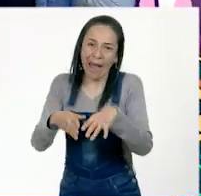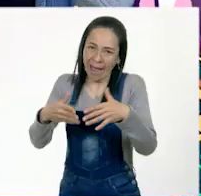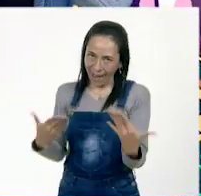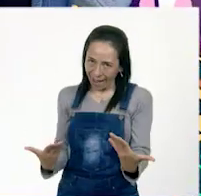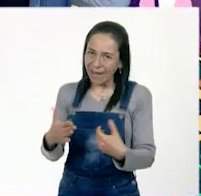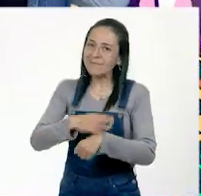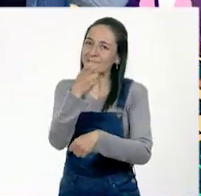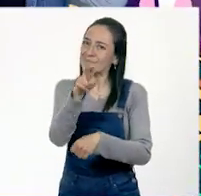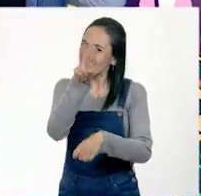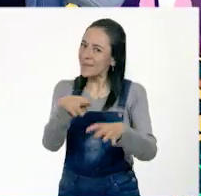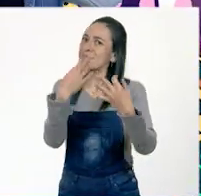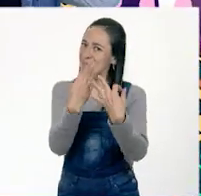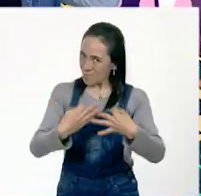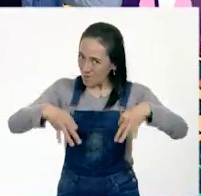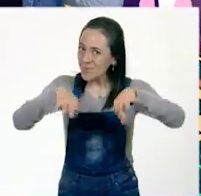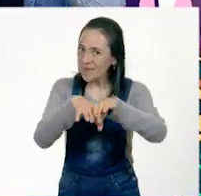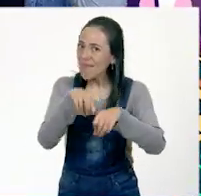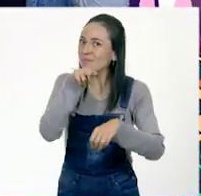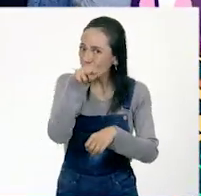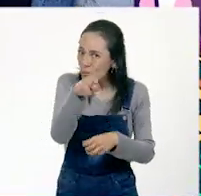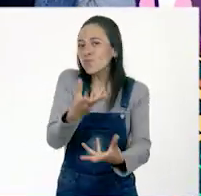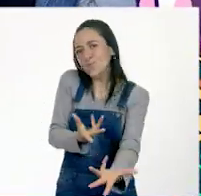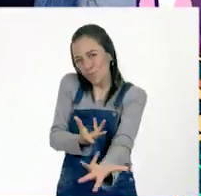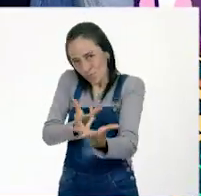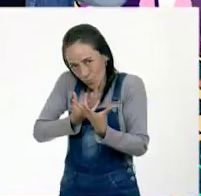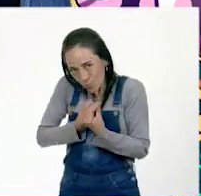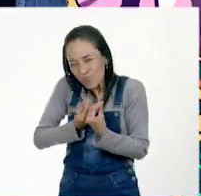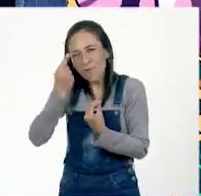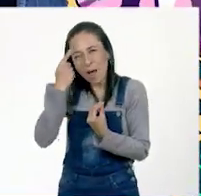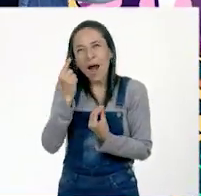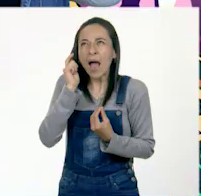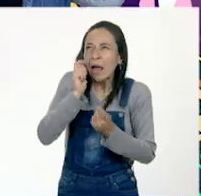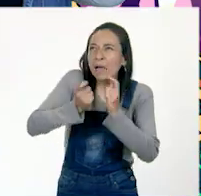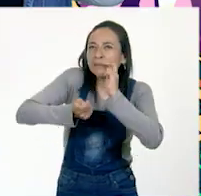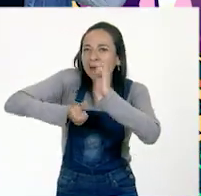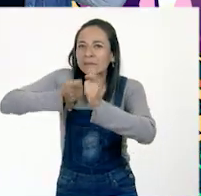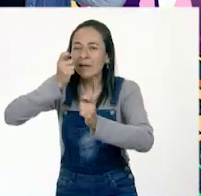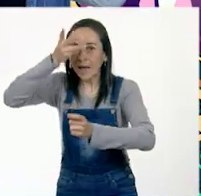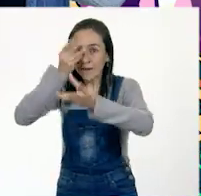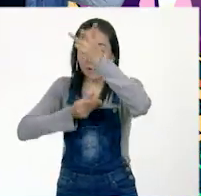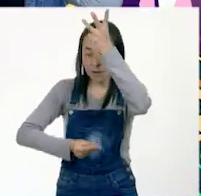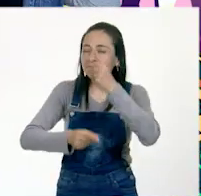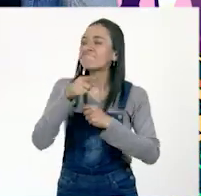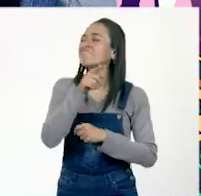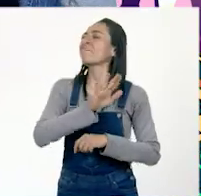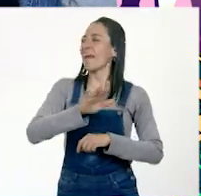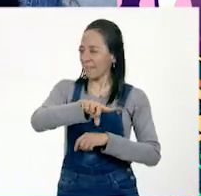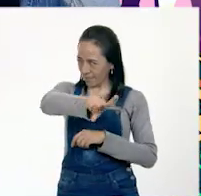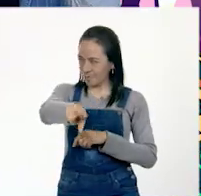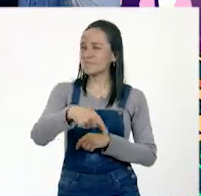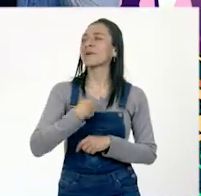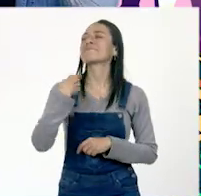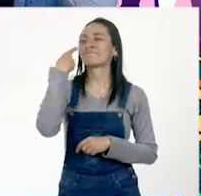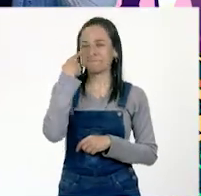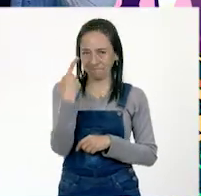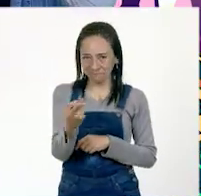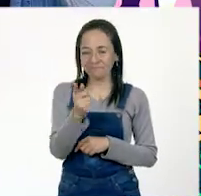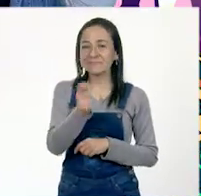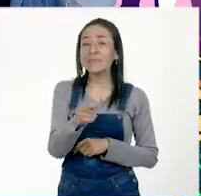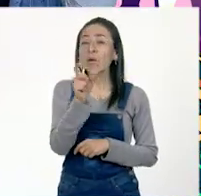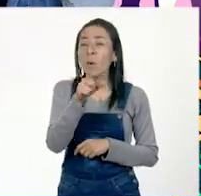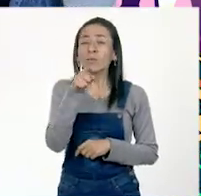viaje. Verás que cuando hayamos pasado por todas estas aventuras, tendrás mucho más control sobre